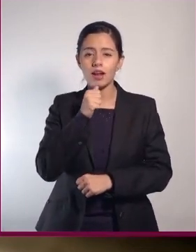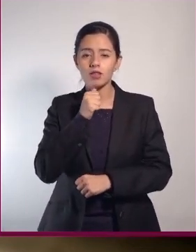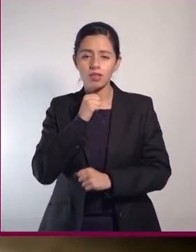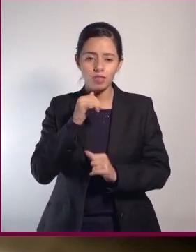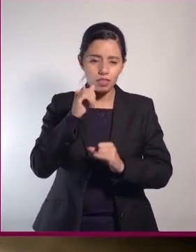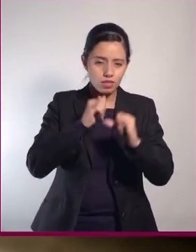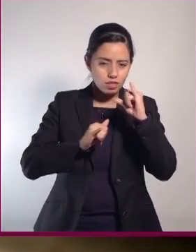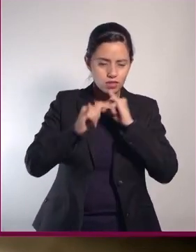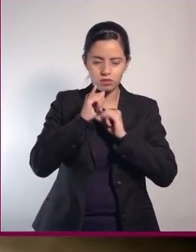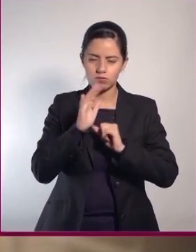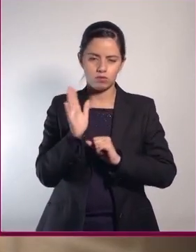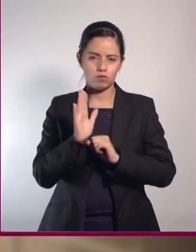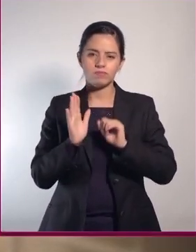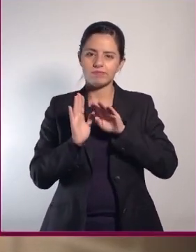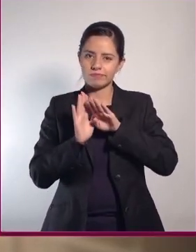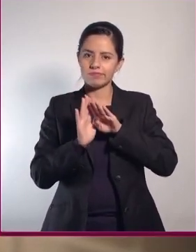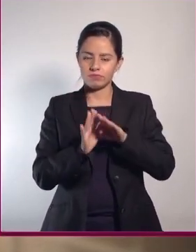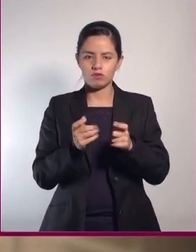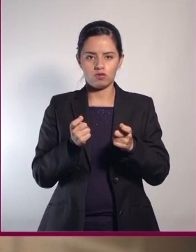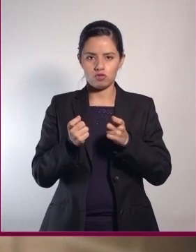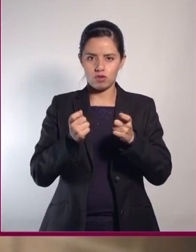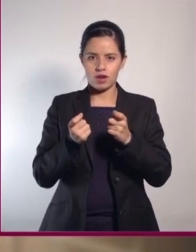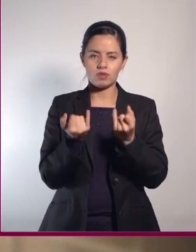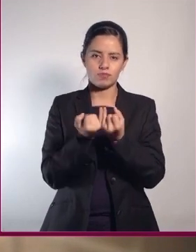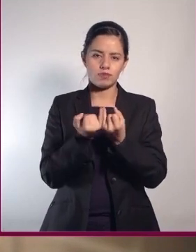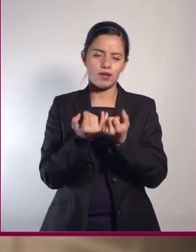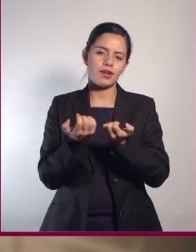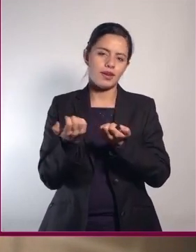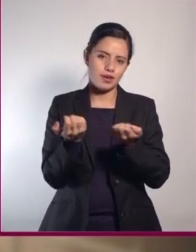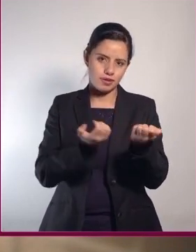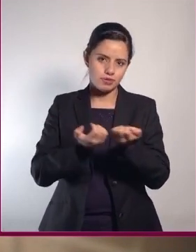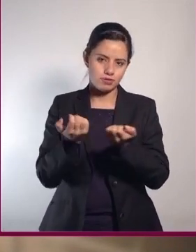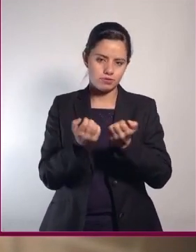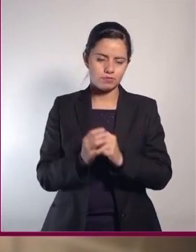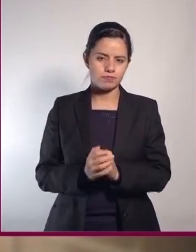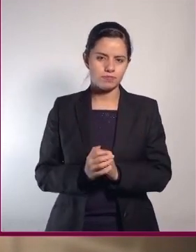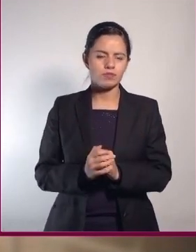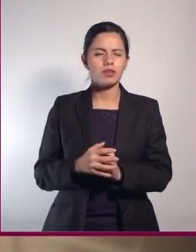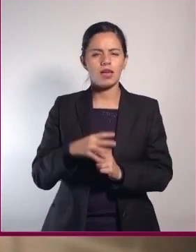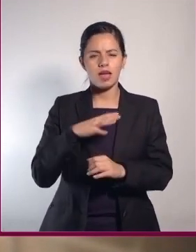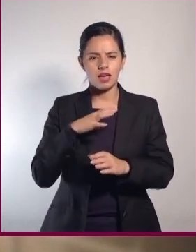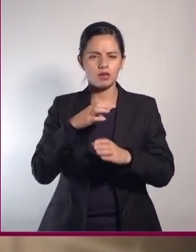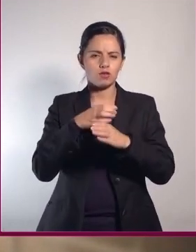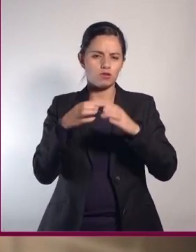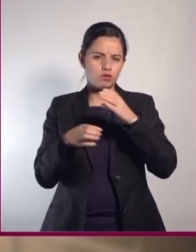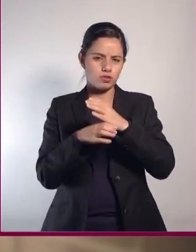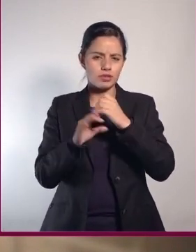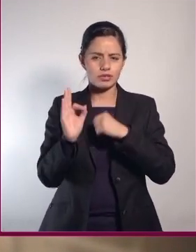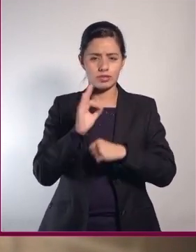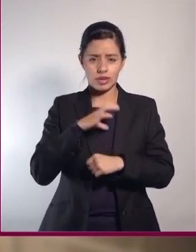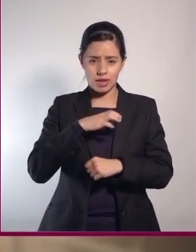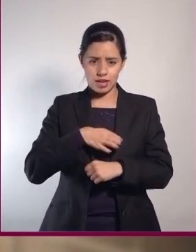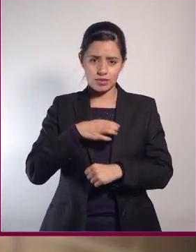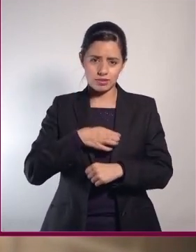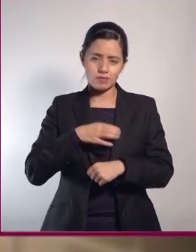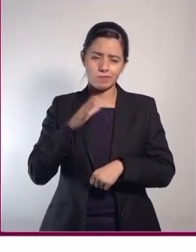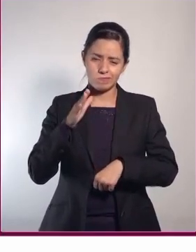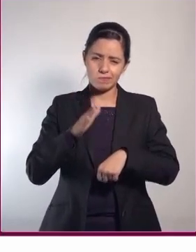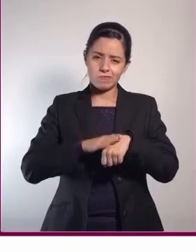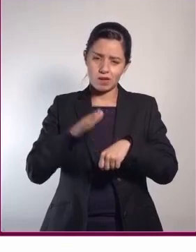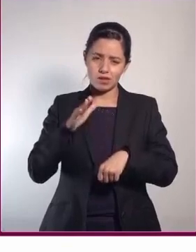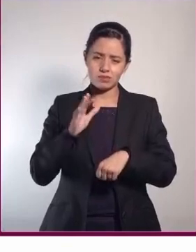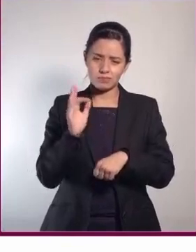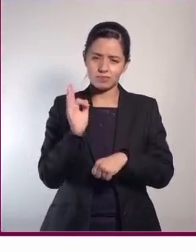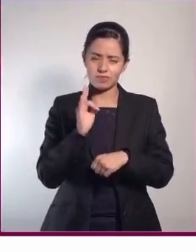suficiente actividad física. Aunque hay factores que predisponen al cáncer y que todavía no es posible controlar, como